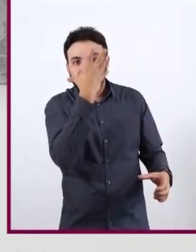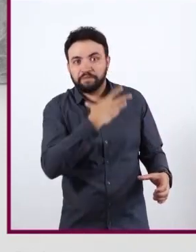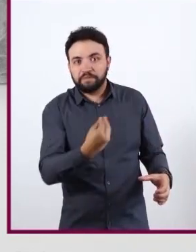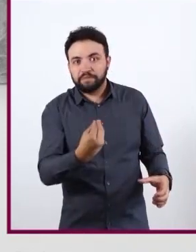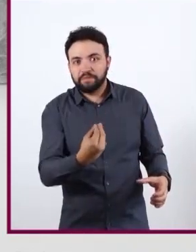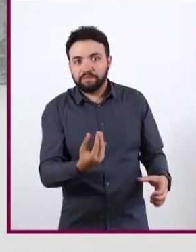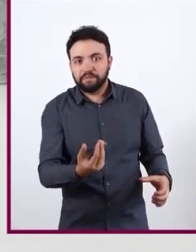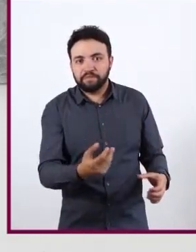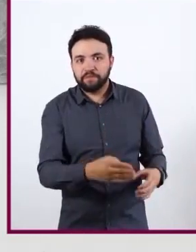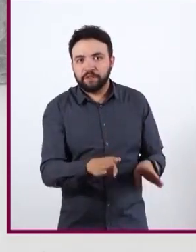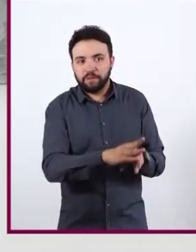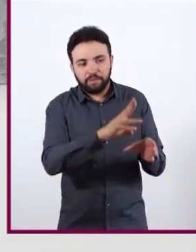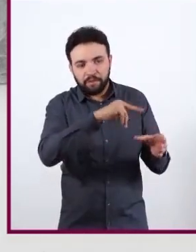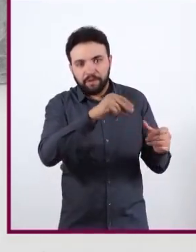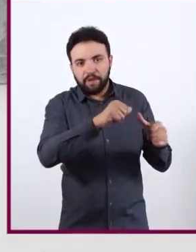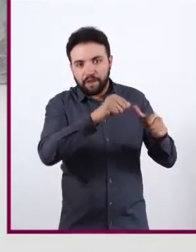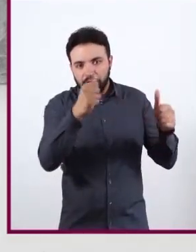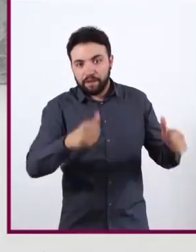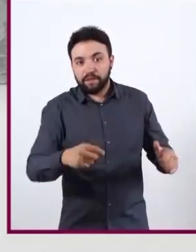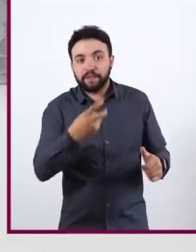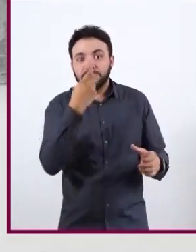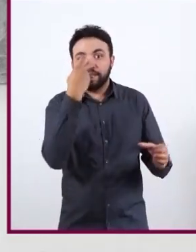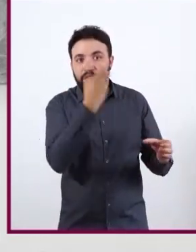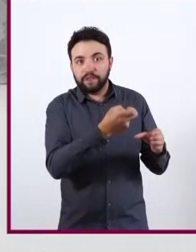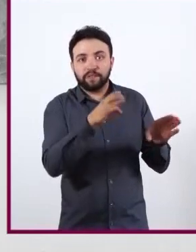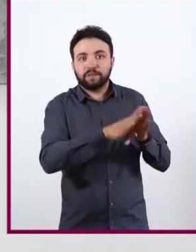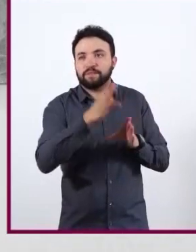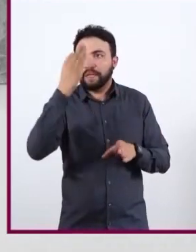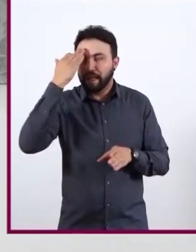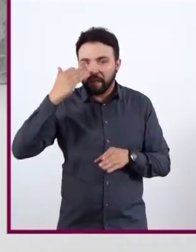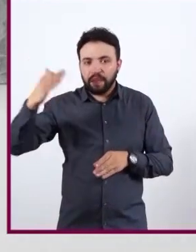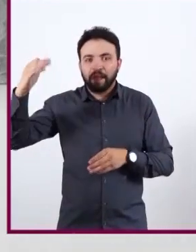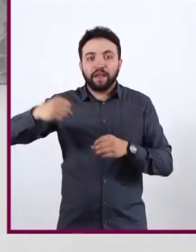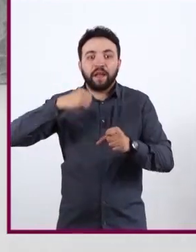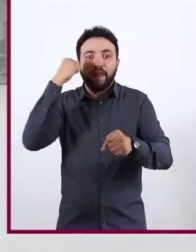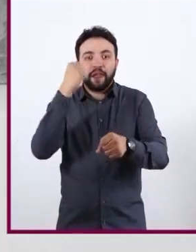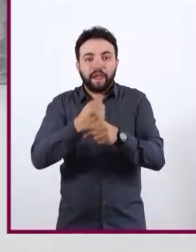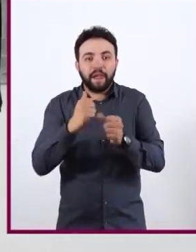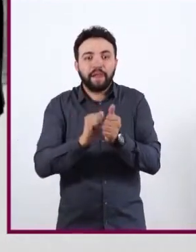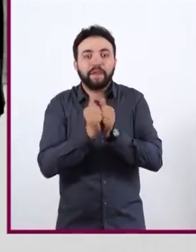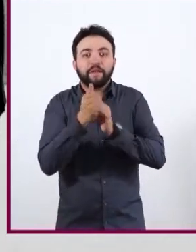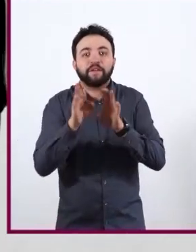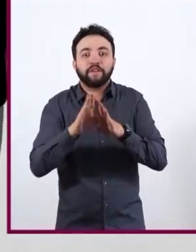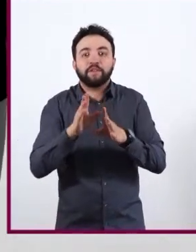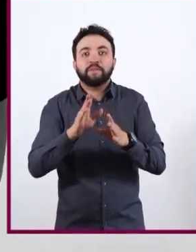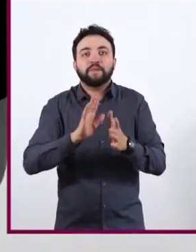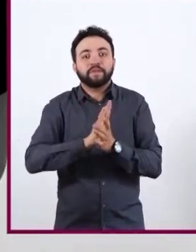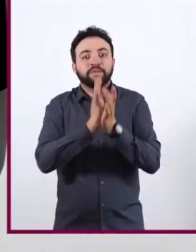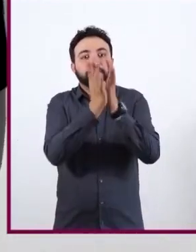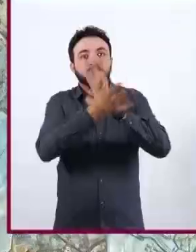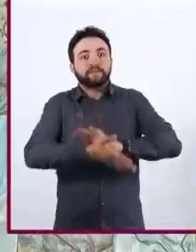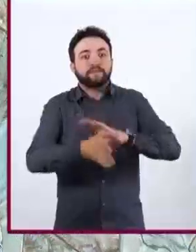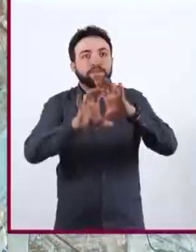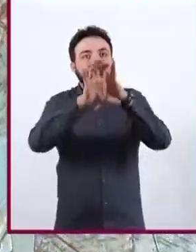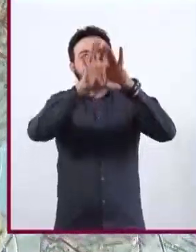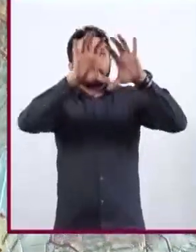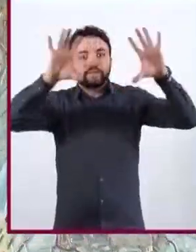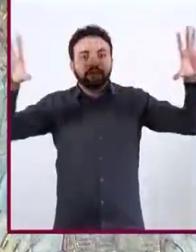objeto pictórico. Y esto, a través del tiempo y de los años, pues se convirtió en este tipo de